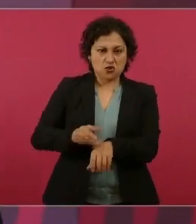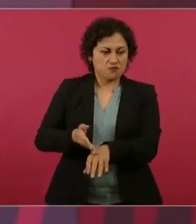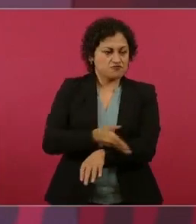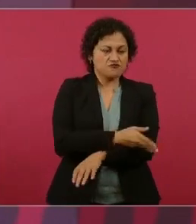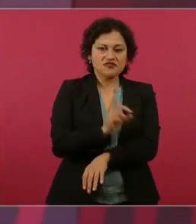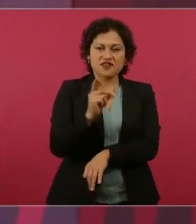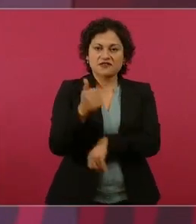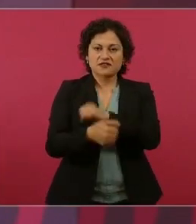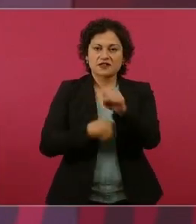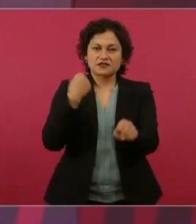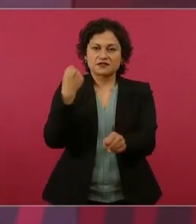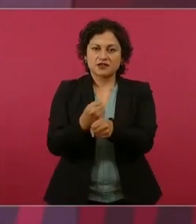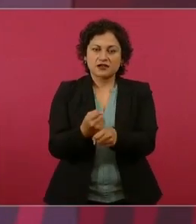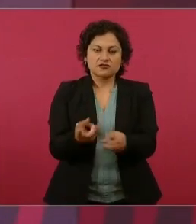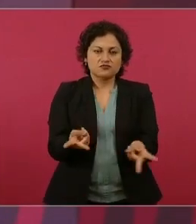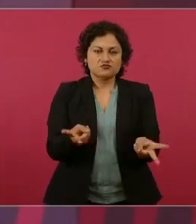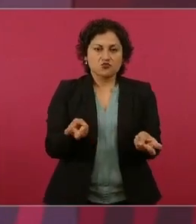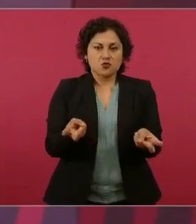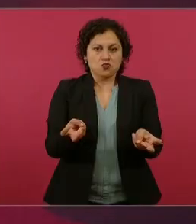36 años.